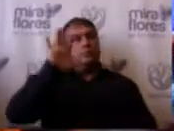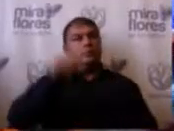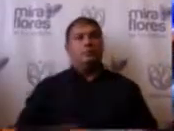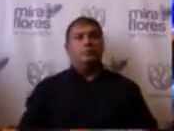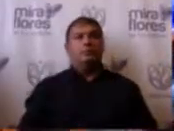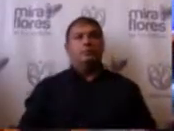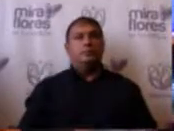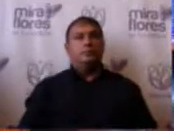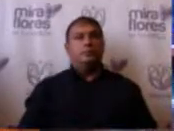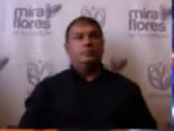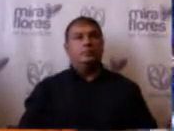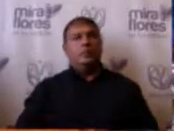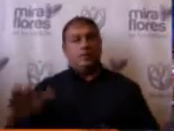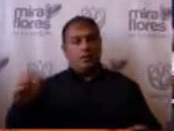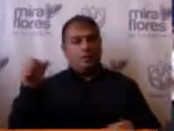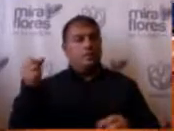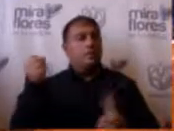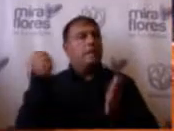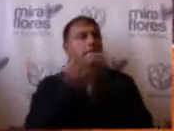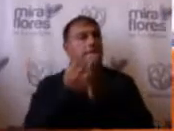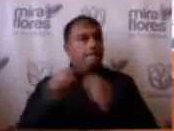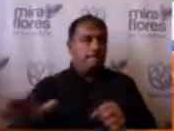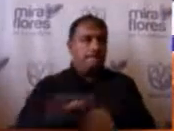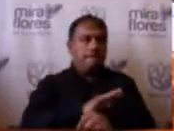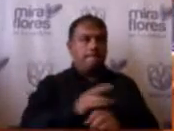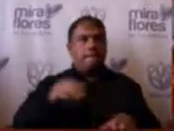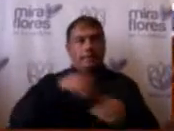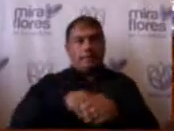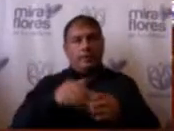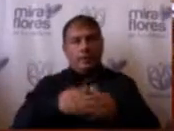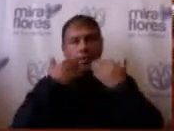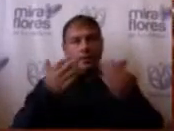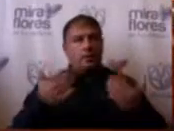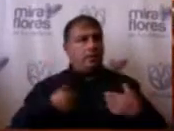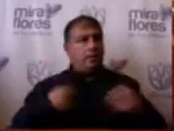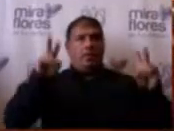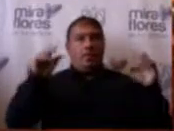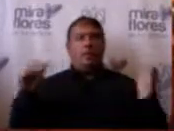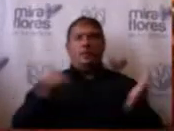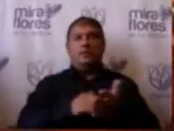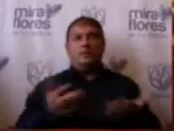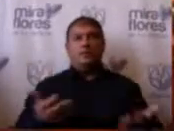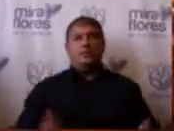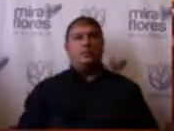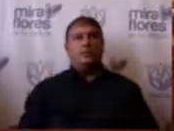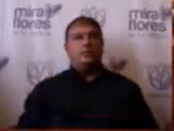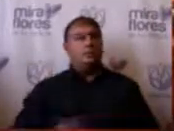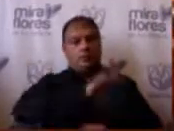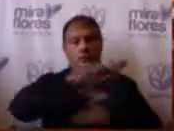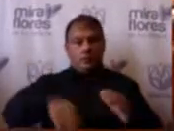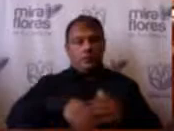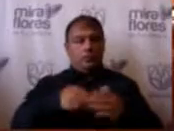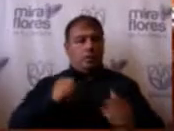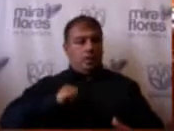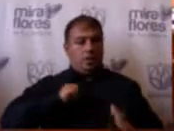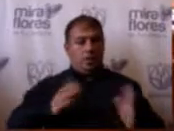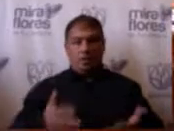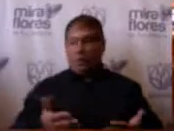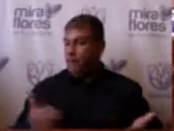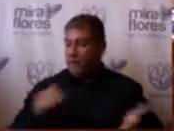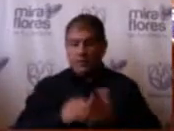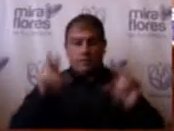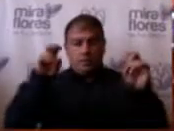conformidad se aprueba por unanimidad de votos muchas gracias no tenemos más temas que tratar verdad no habiendo más